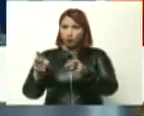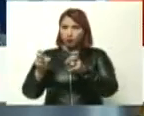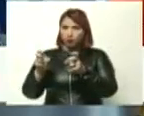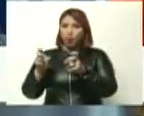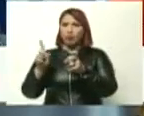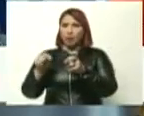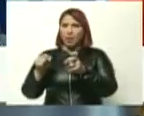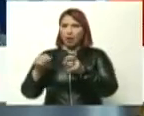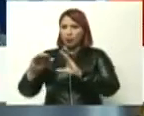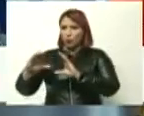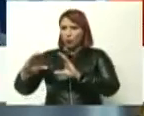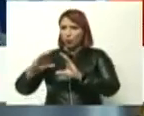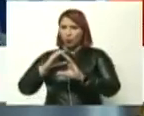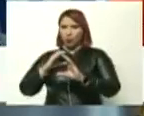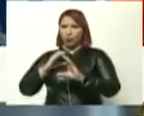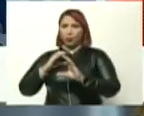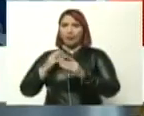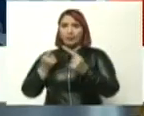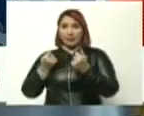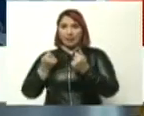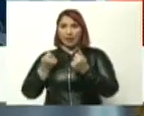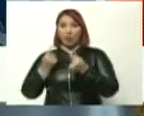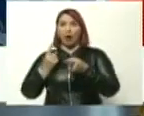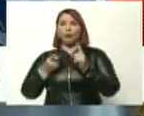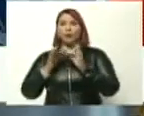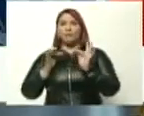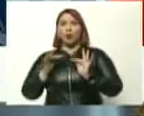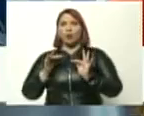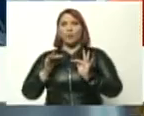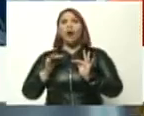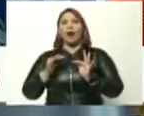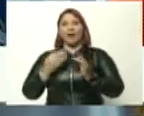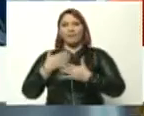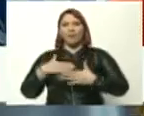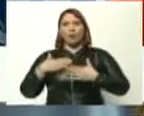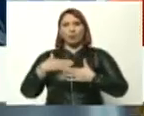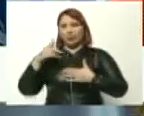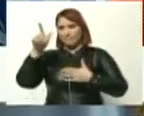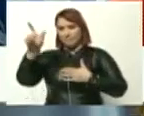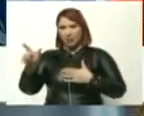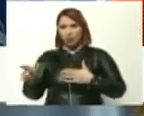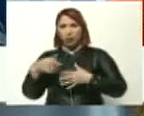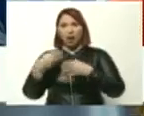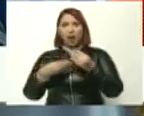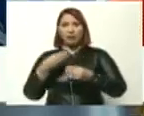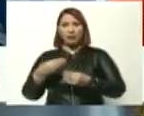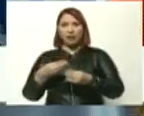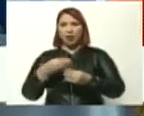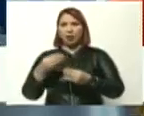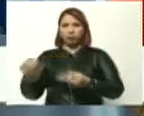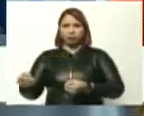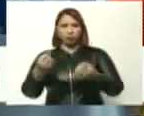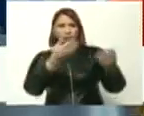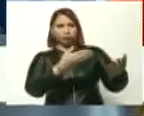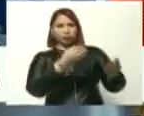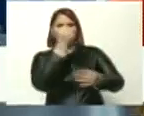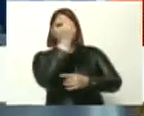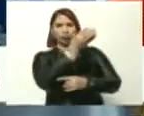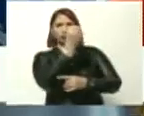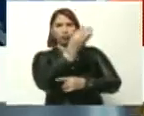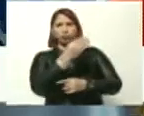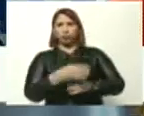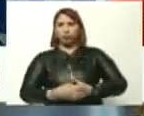recibe una cantidad de dinero para, de alguna manera, favorecer a la persona que va a ser presentada en audiencia de